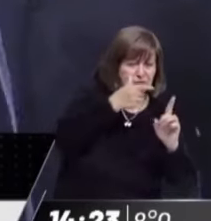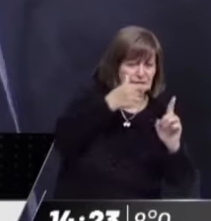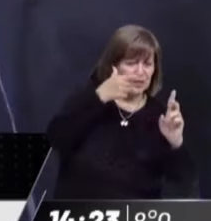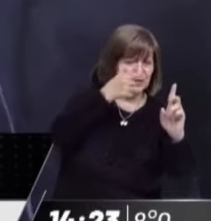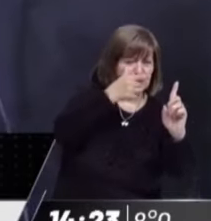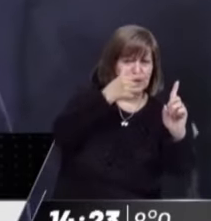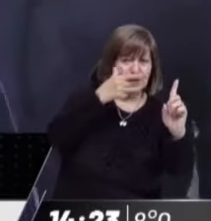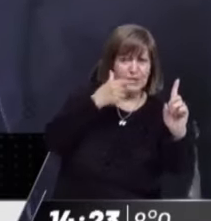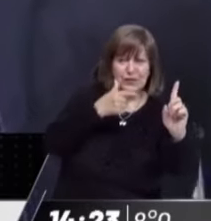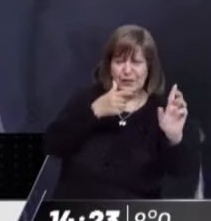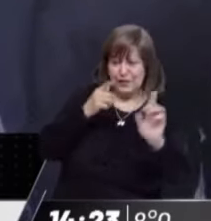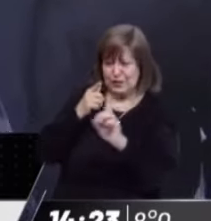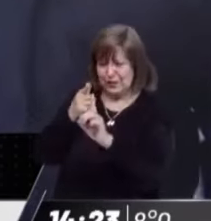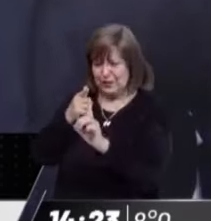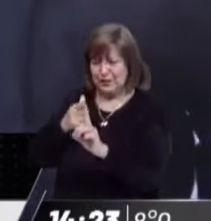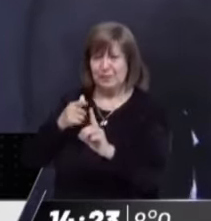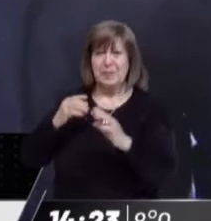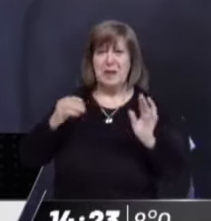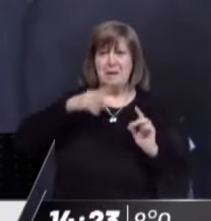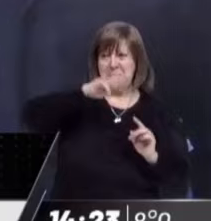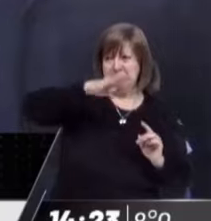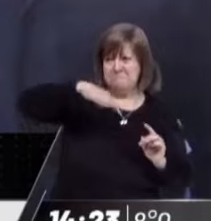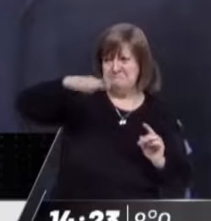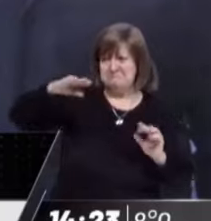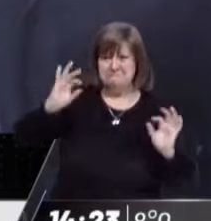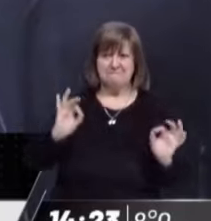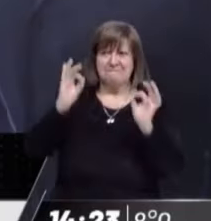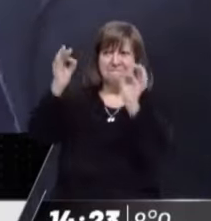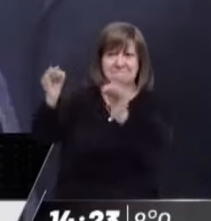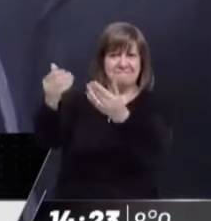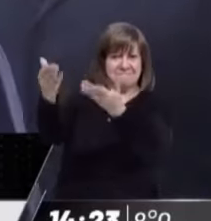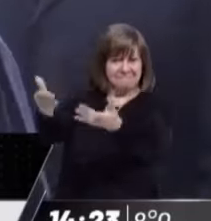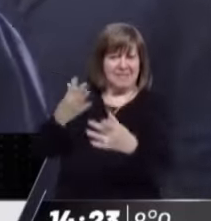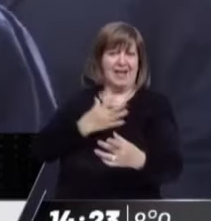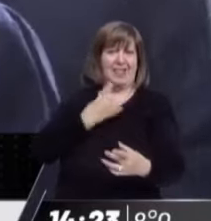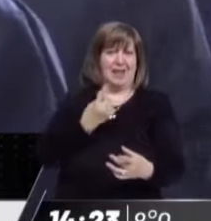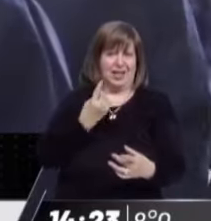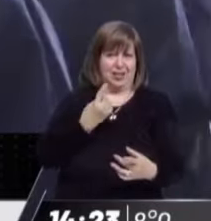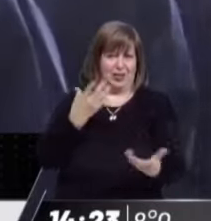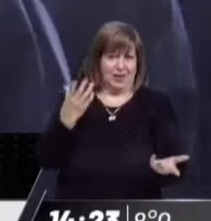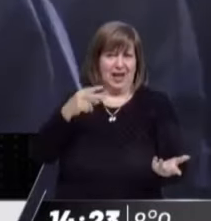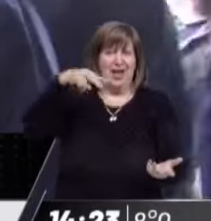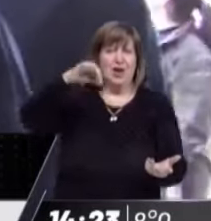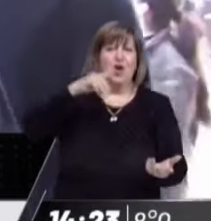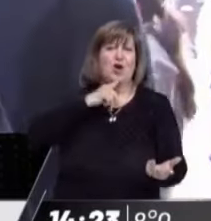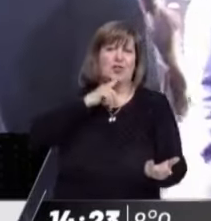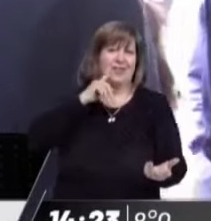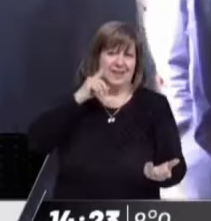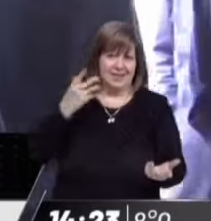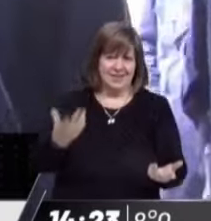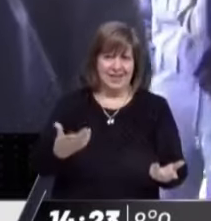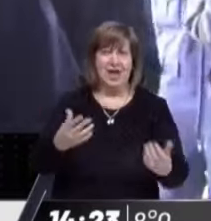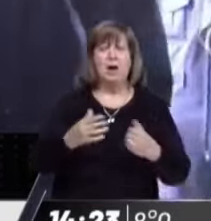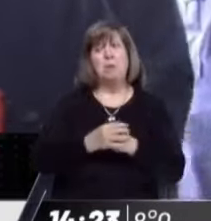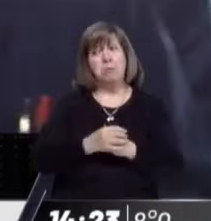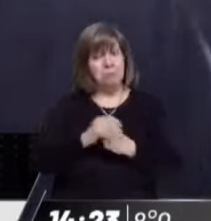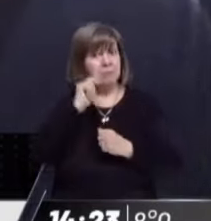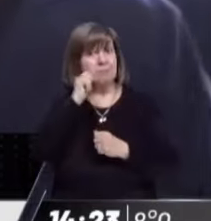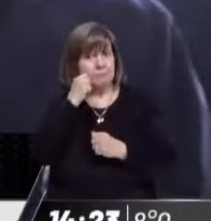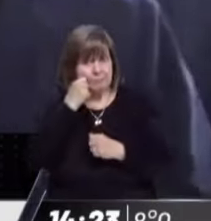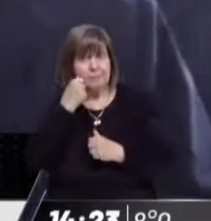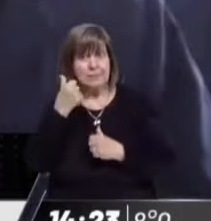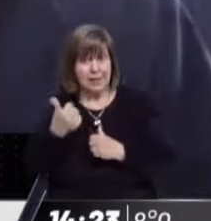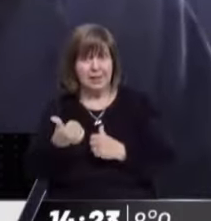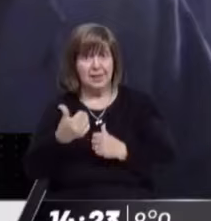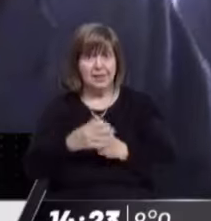y después se las llevamos armaditas, bonitas, y se las entregamos allá a la directora ahora, del Hospital Norte. Fíjate y vas a ver